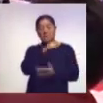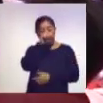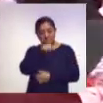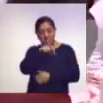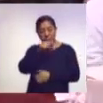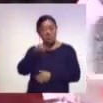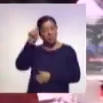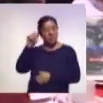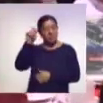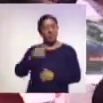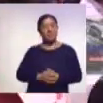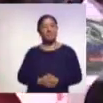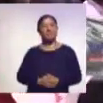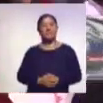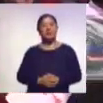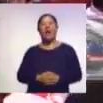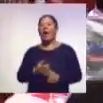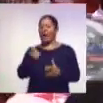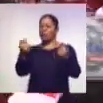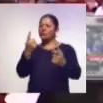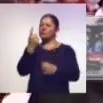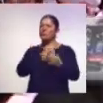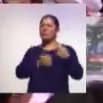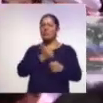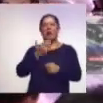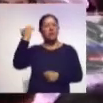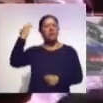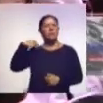quienes estamos hoy aquí también tuvieron la beca el año pasado.